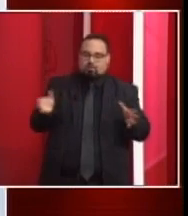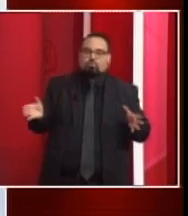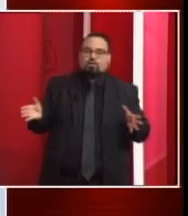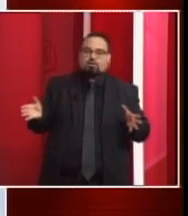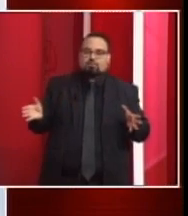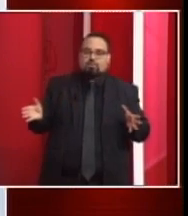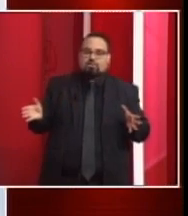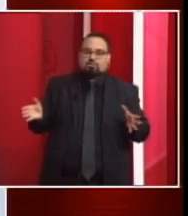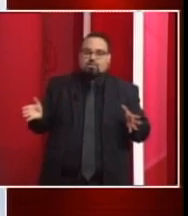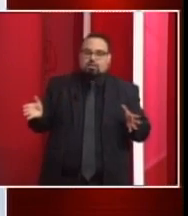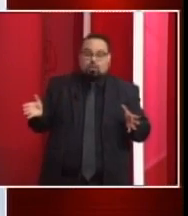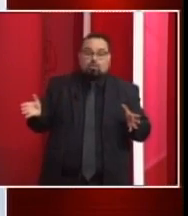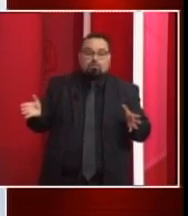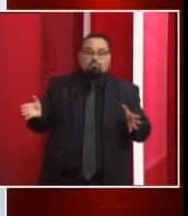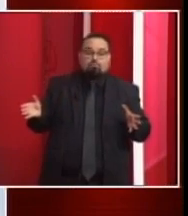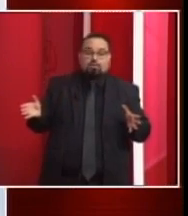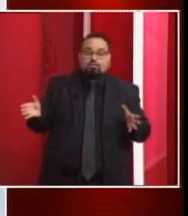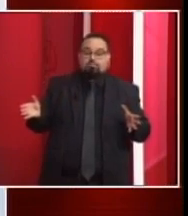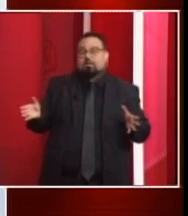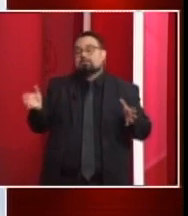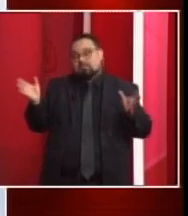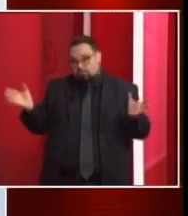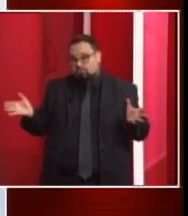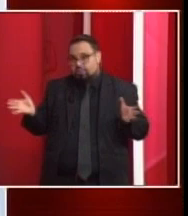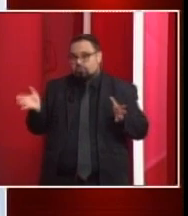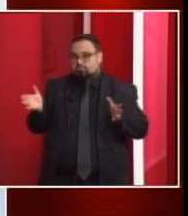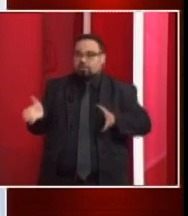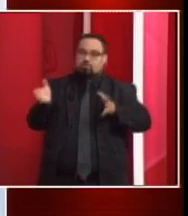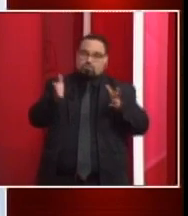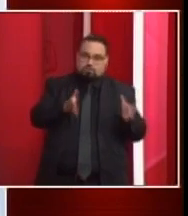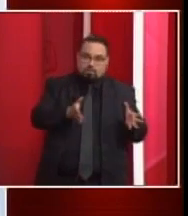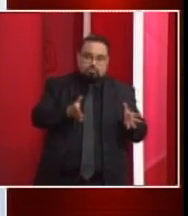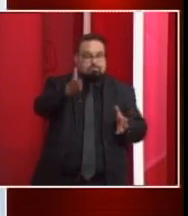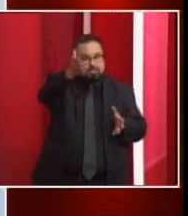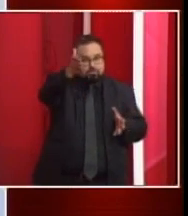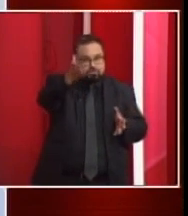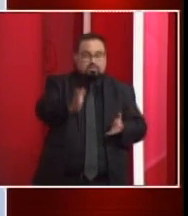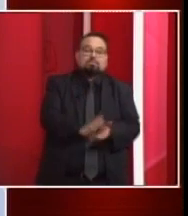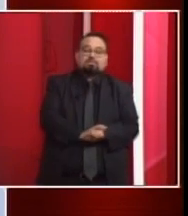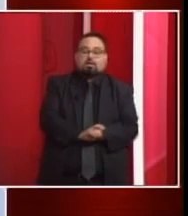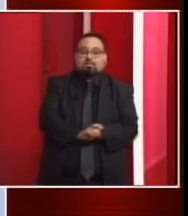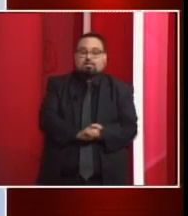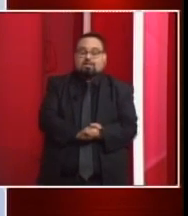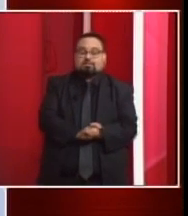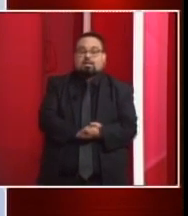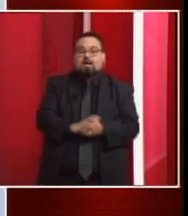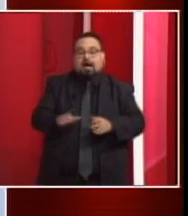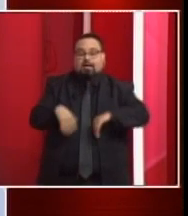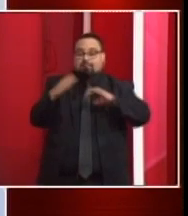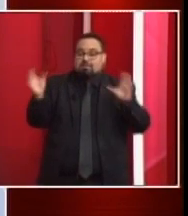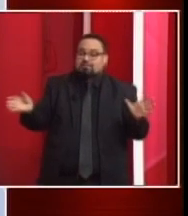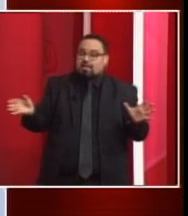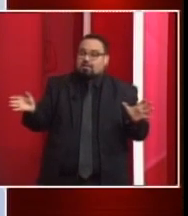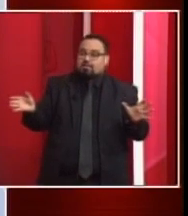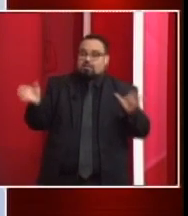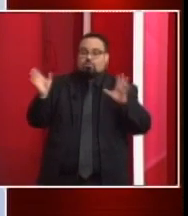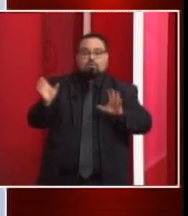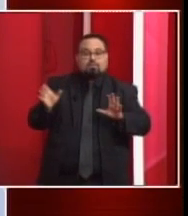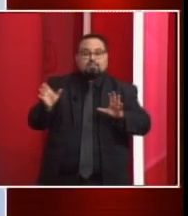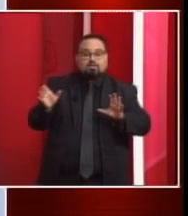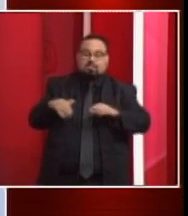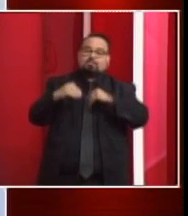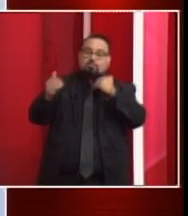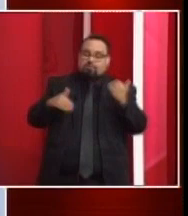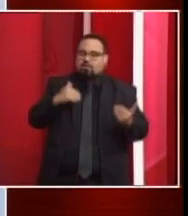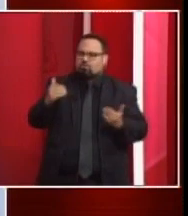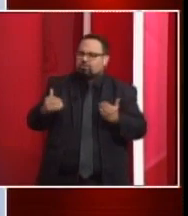lo que es la Cumbre de las Américas, creo que va a poner también a Estados Unidos, viéndolo desde la otra parte, usted que pensará allá en casa, a repensar qué es lo que va a